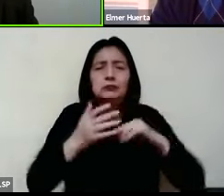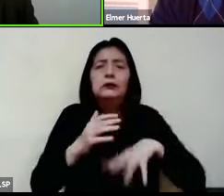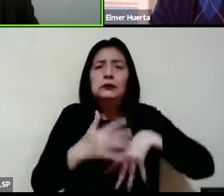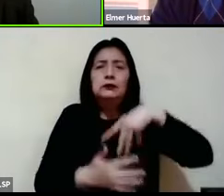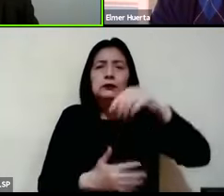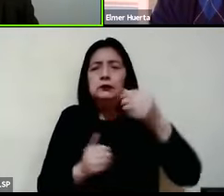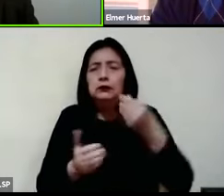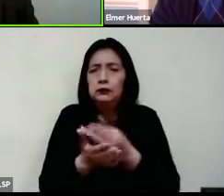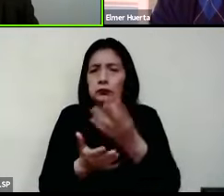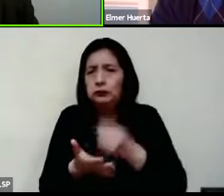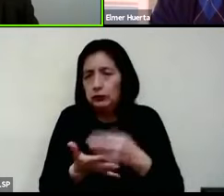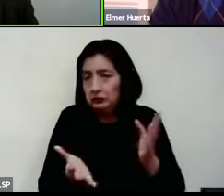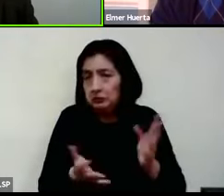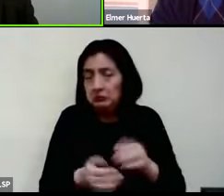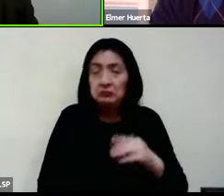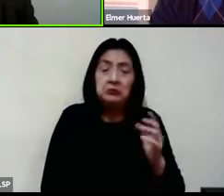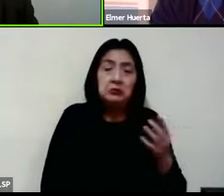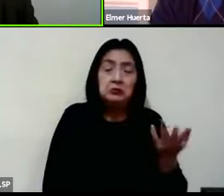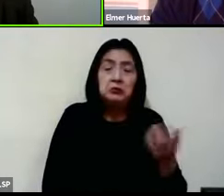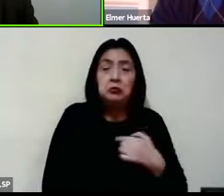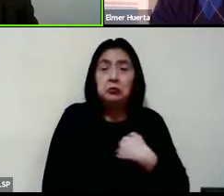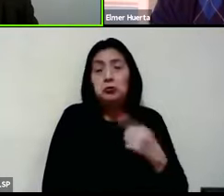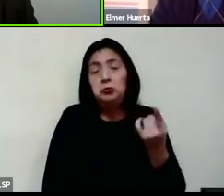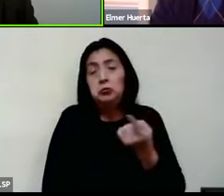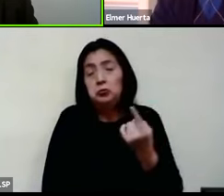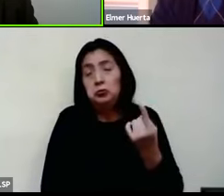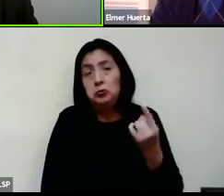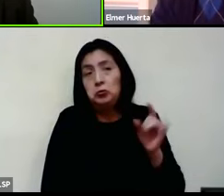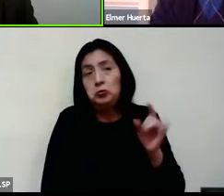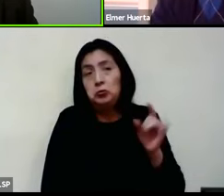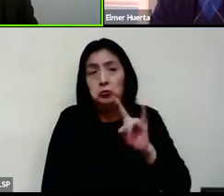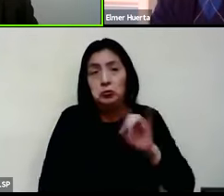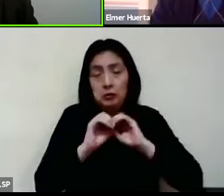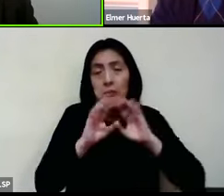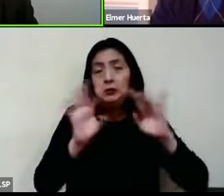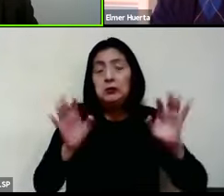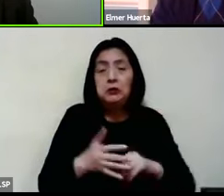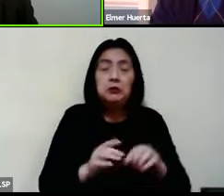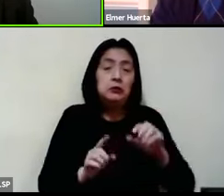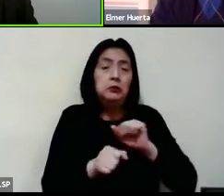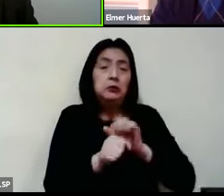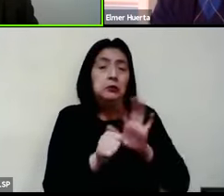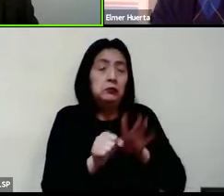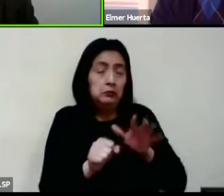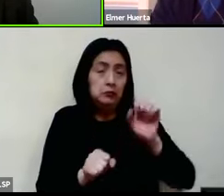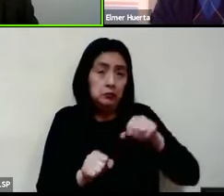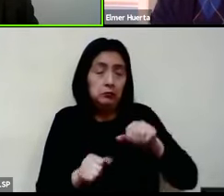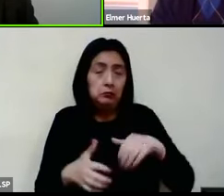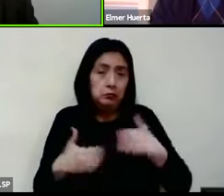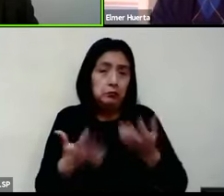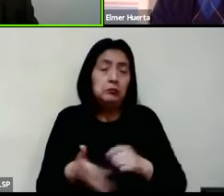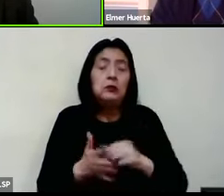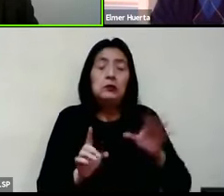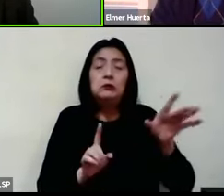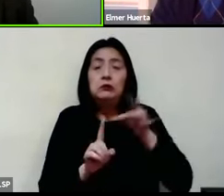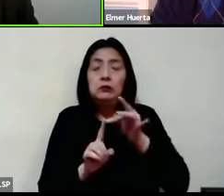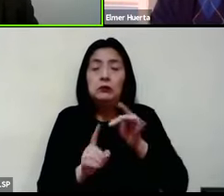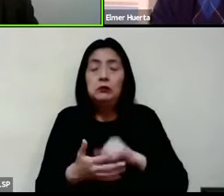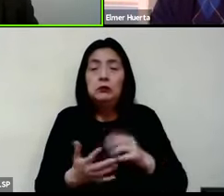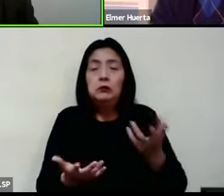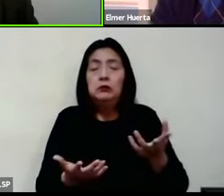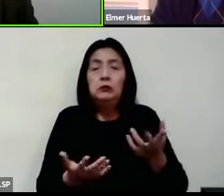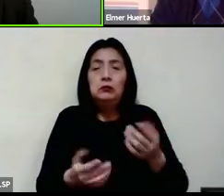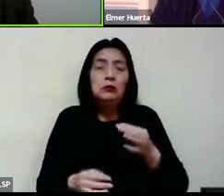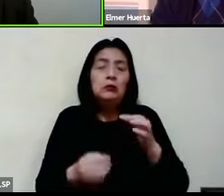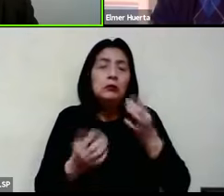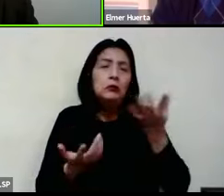comprar? Por lo general lo uso porque se había difundido que la COVID-19 se puede contraer por las membranas